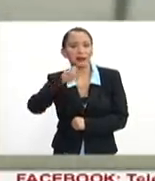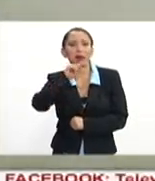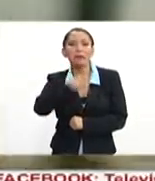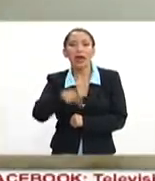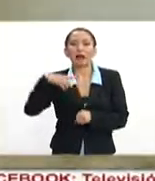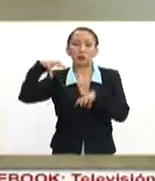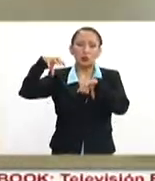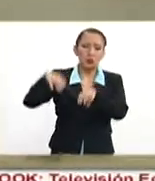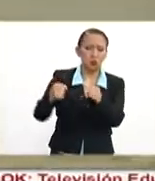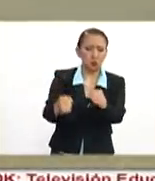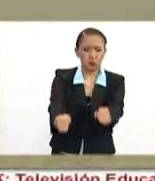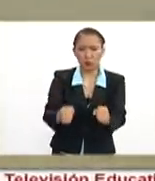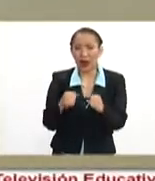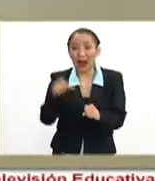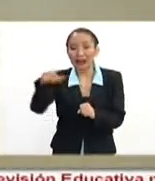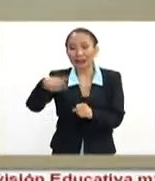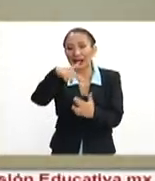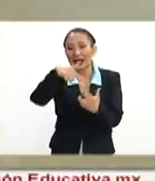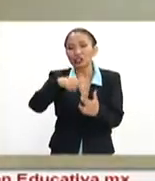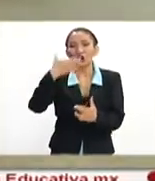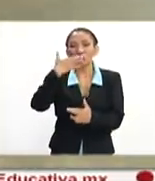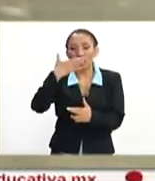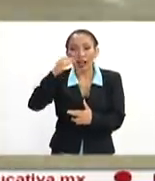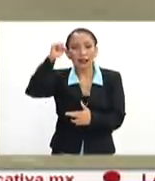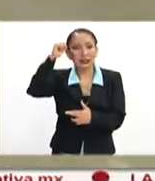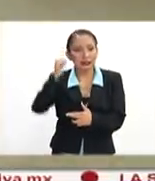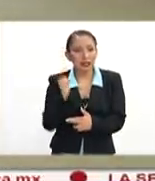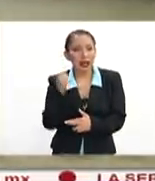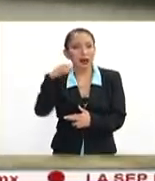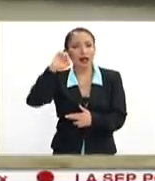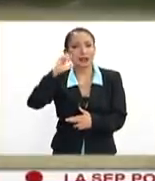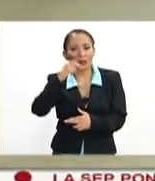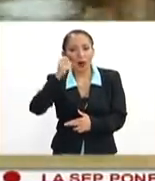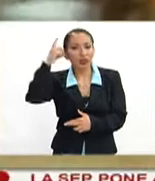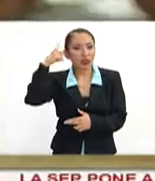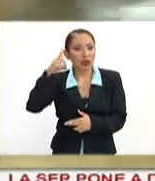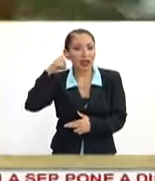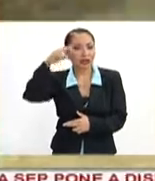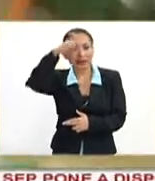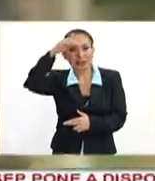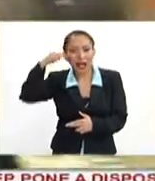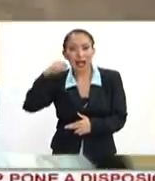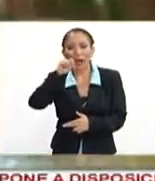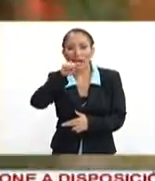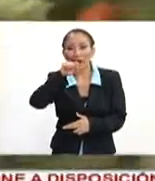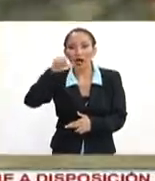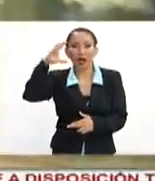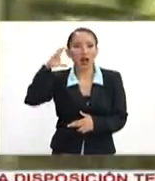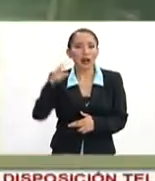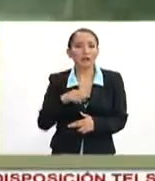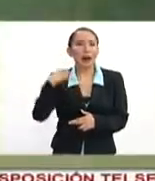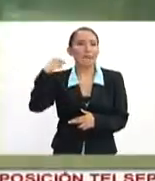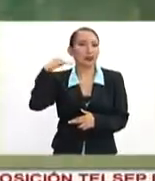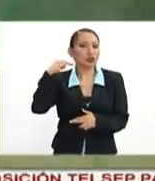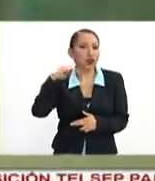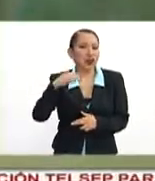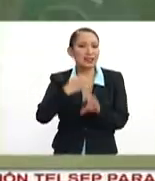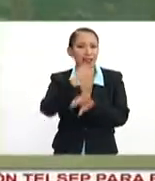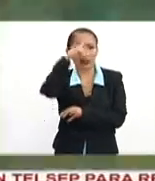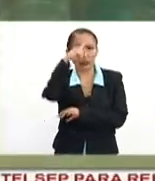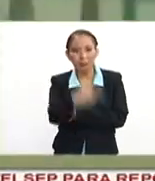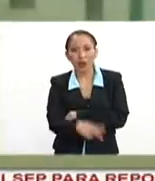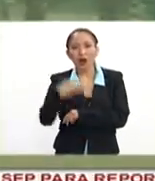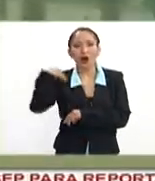así como tormentas muy fuertes en regiones de Sonora, Sinaloa, Chihuahua, Durango, Nayarit, Jalisco, Colima, Michoacán, el Estado